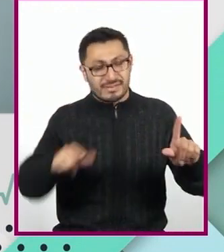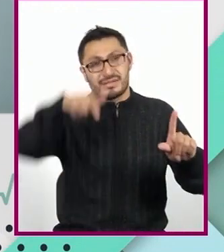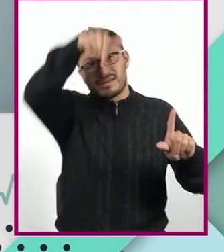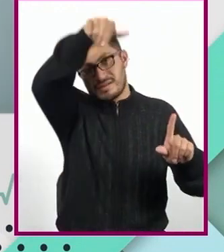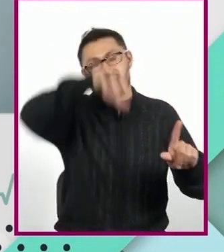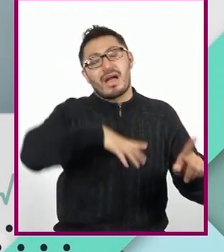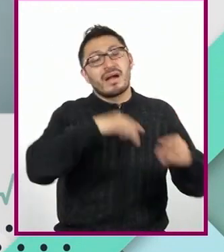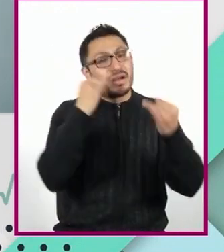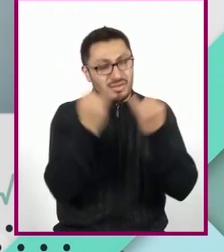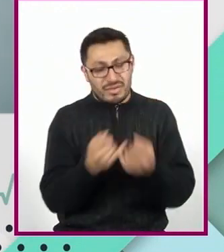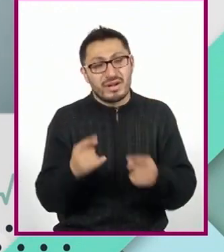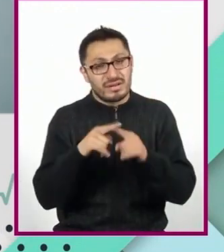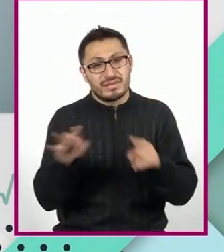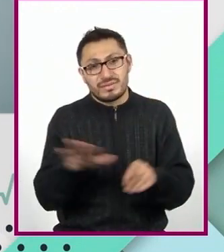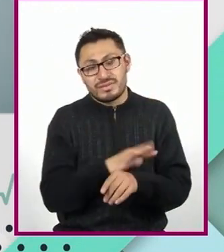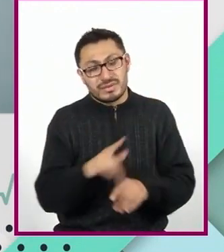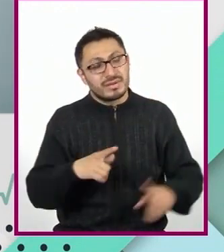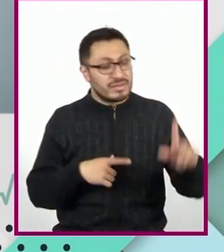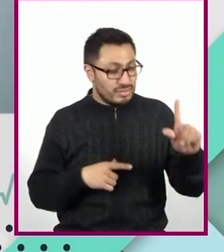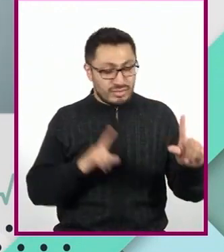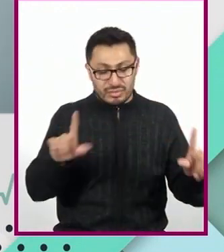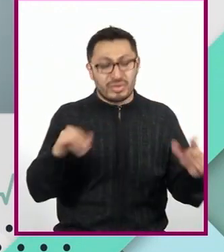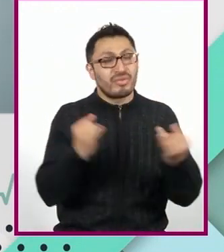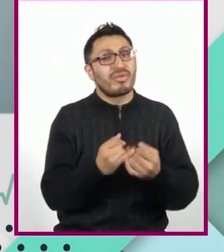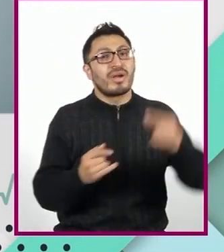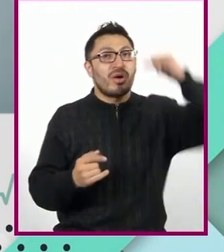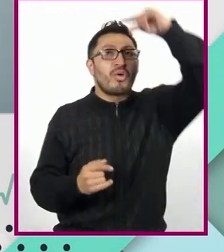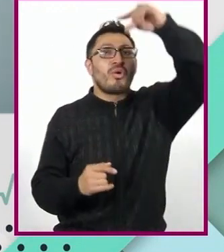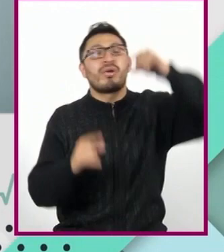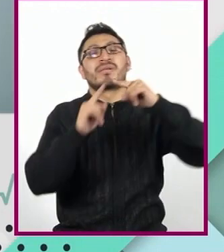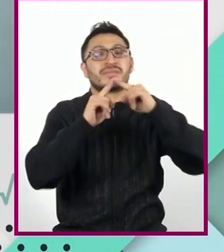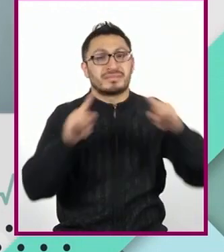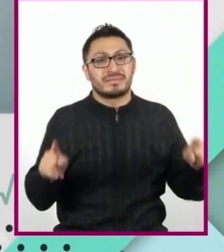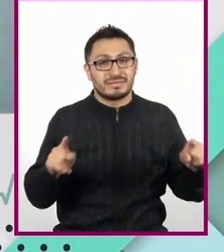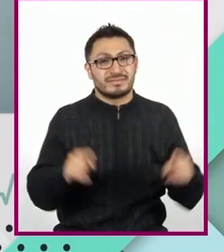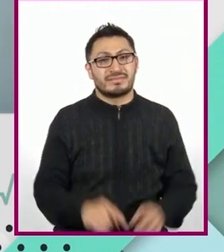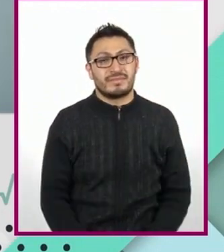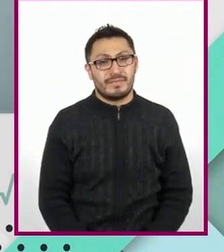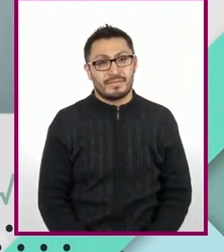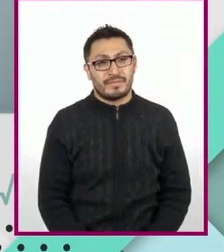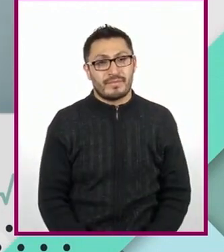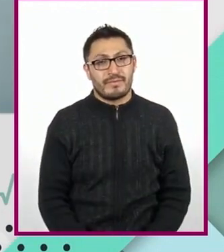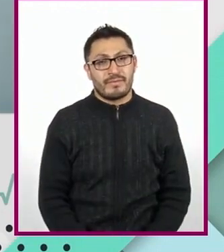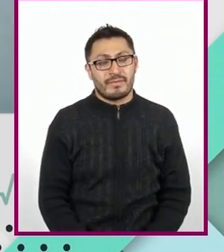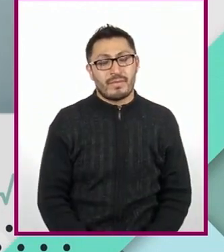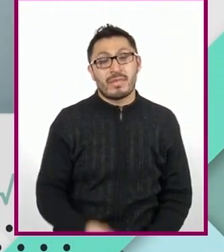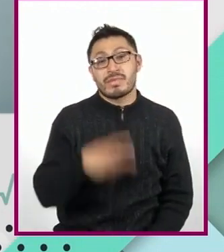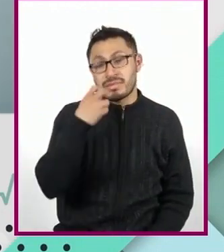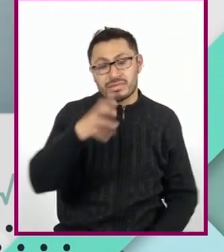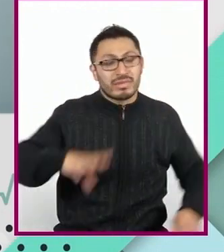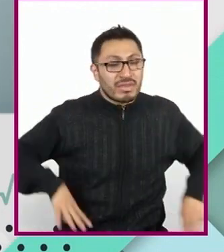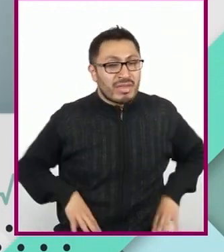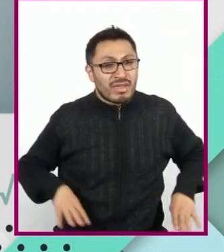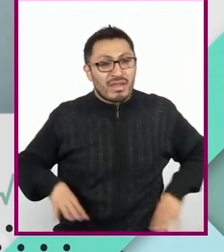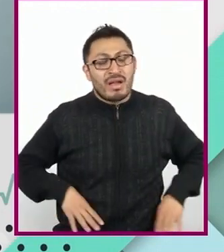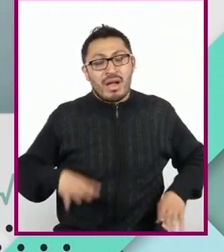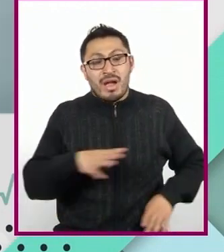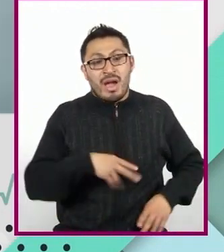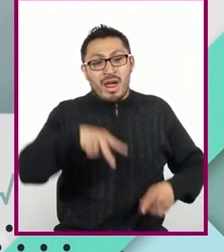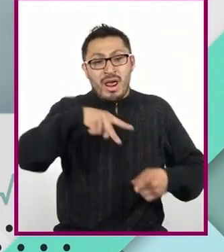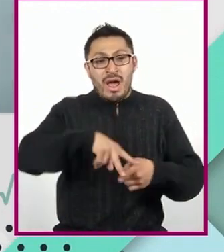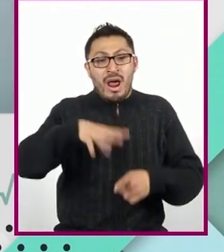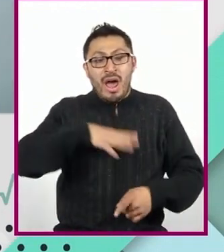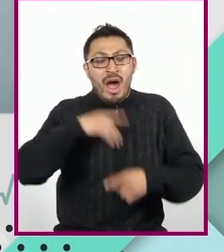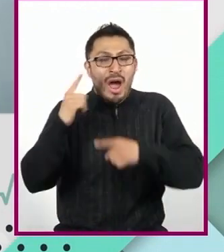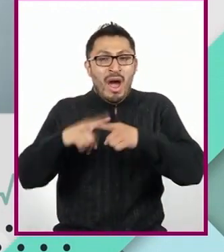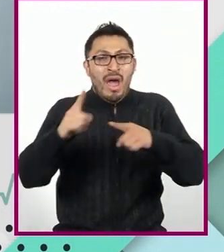que tendremos 2 ángulos de una misma medida y un ángulo diferente. Dicha propiedad permite que este triángulo tenga